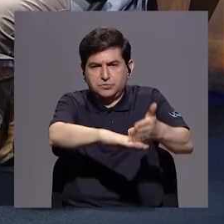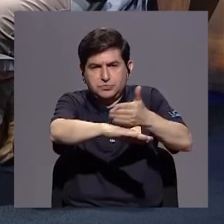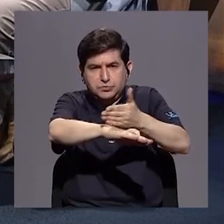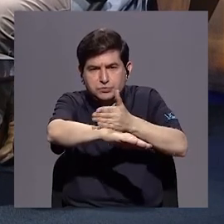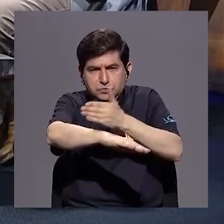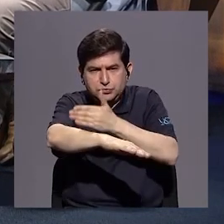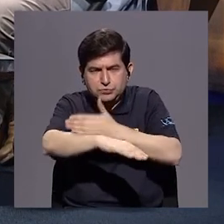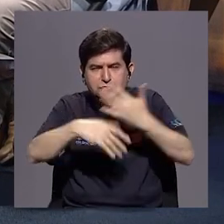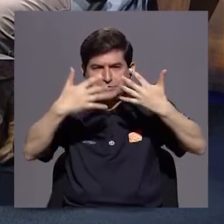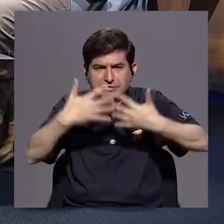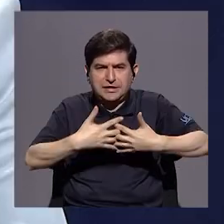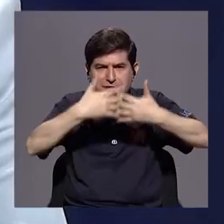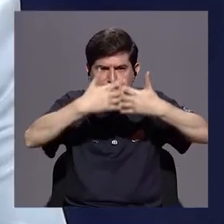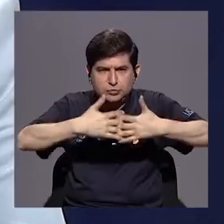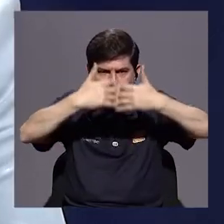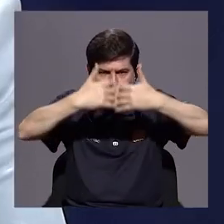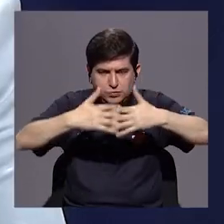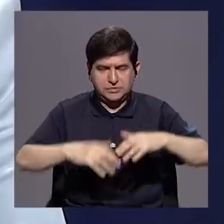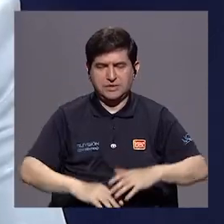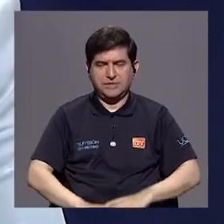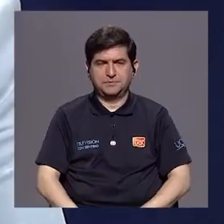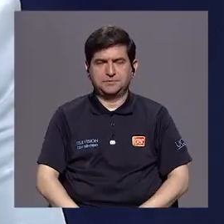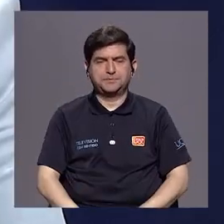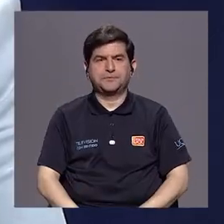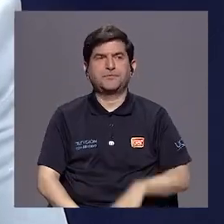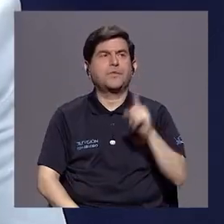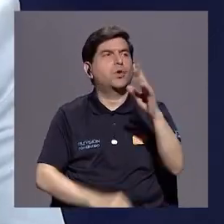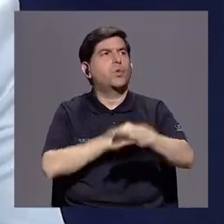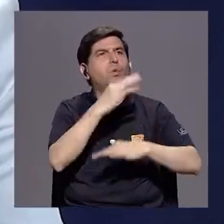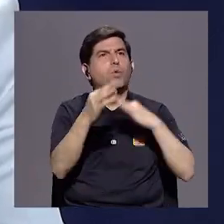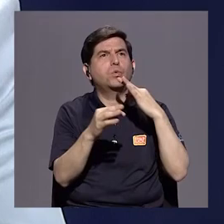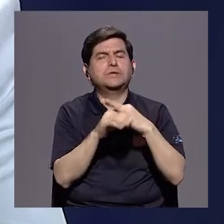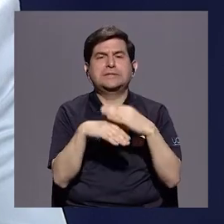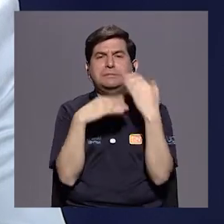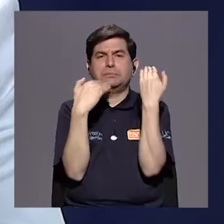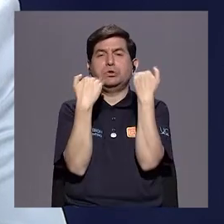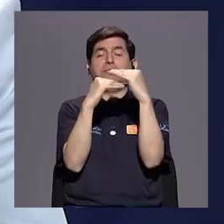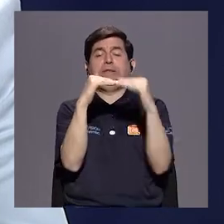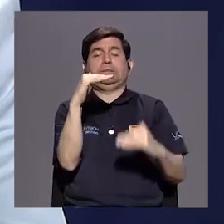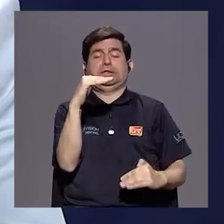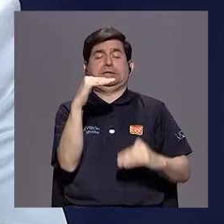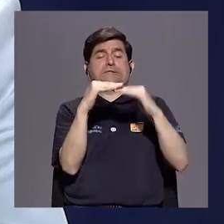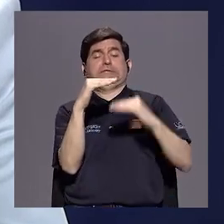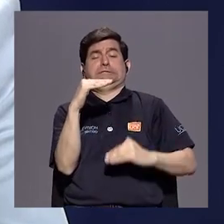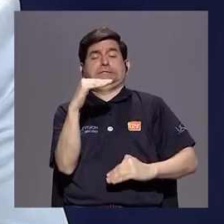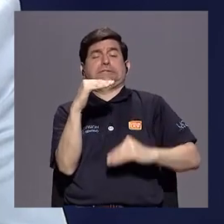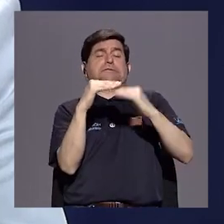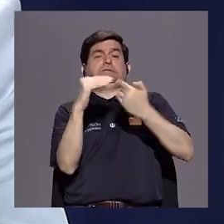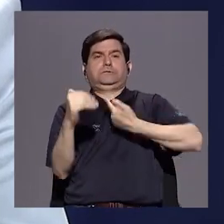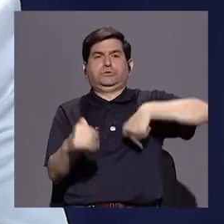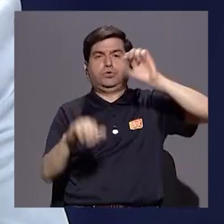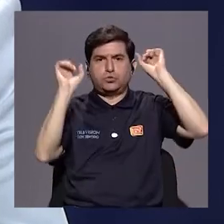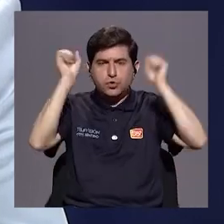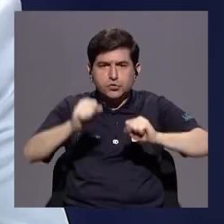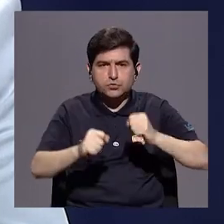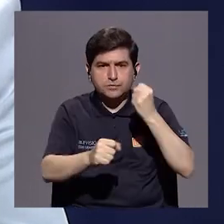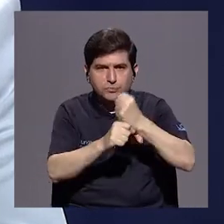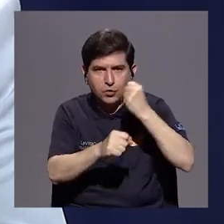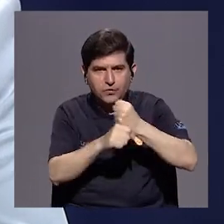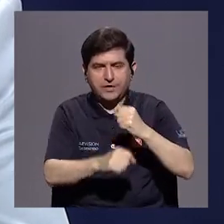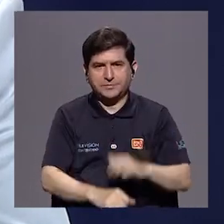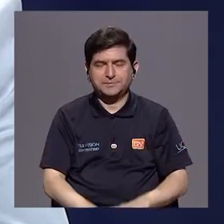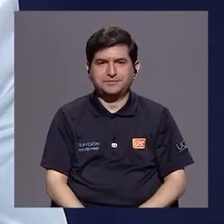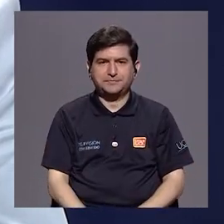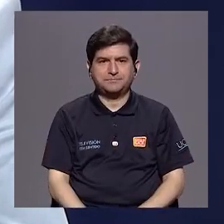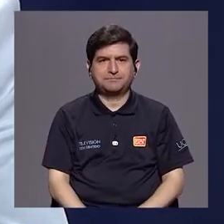industrial que hay una especie del límite máximo sobre el cual nosotros podemos operar